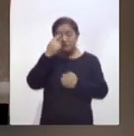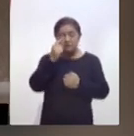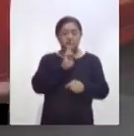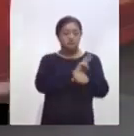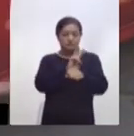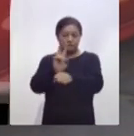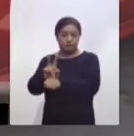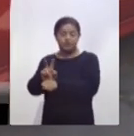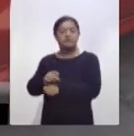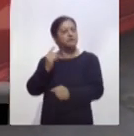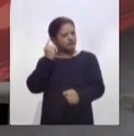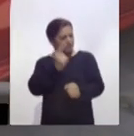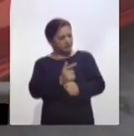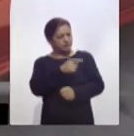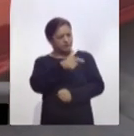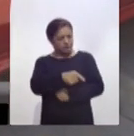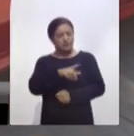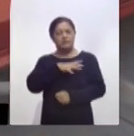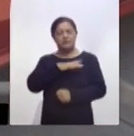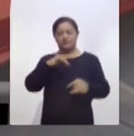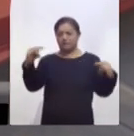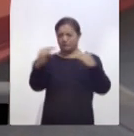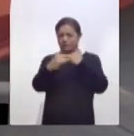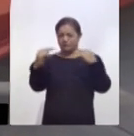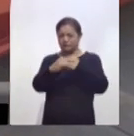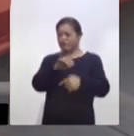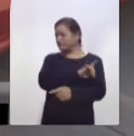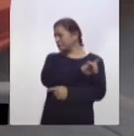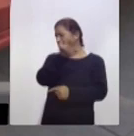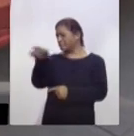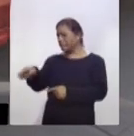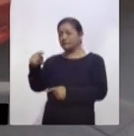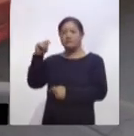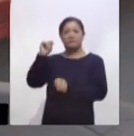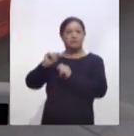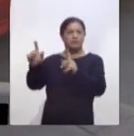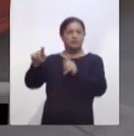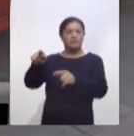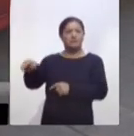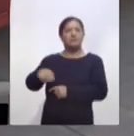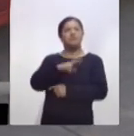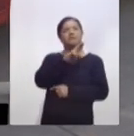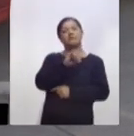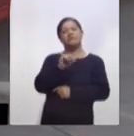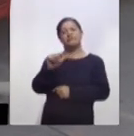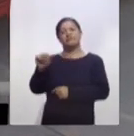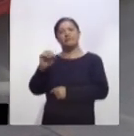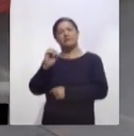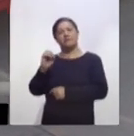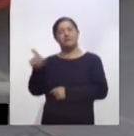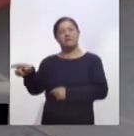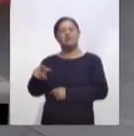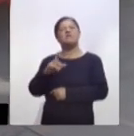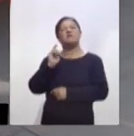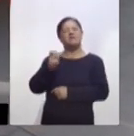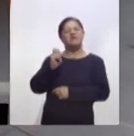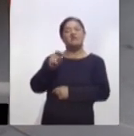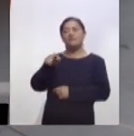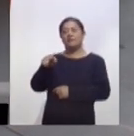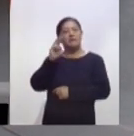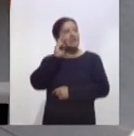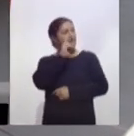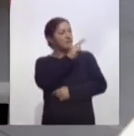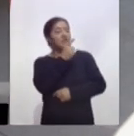vigilancia detectaron sobre la autopista en mención con dirección a Tlaxcala un vehículo Kia tipo Rio y, percatándose el conductor de la presencia policial,